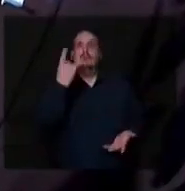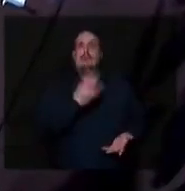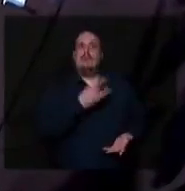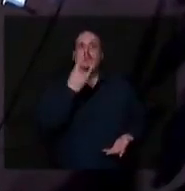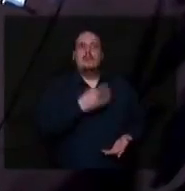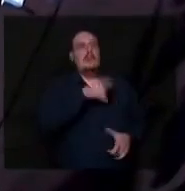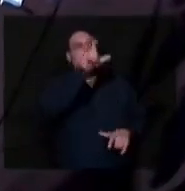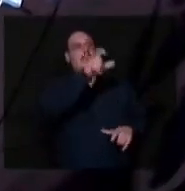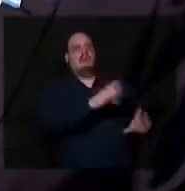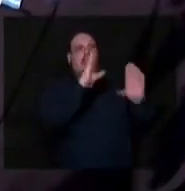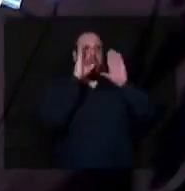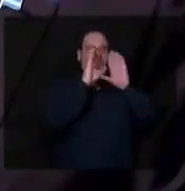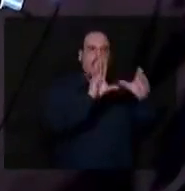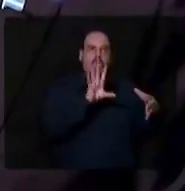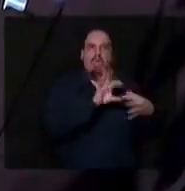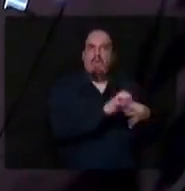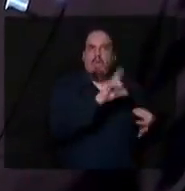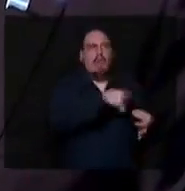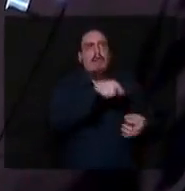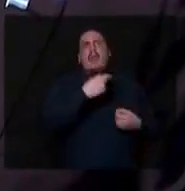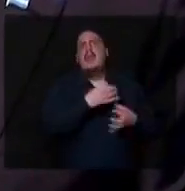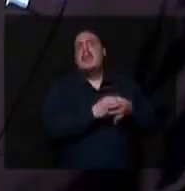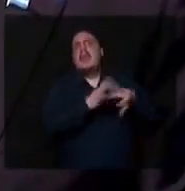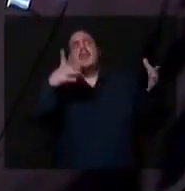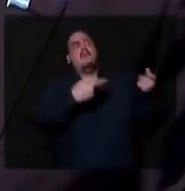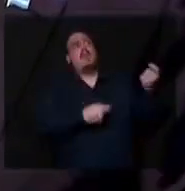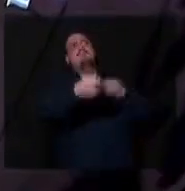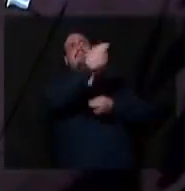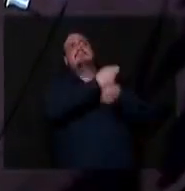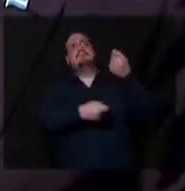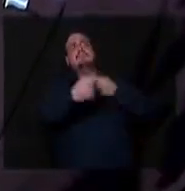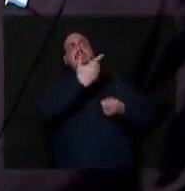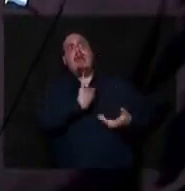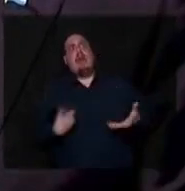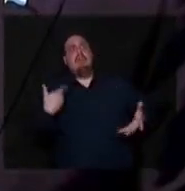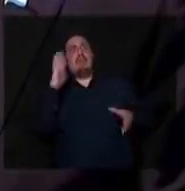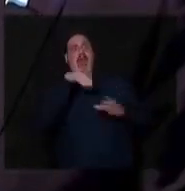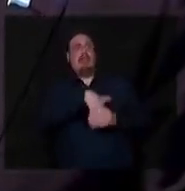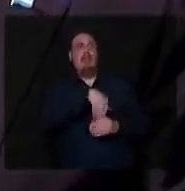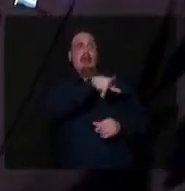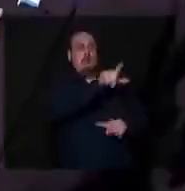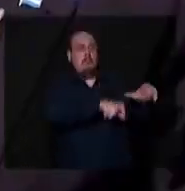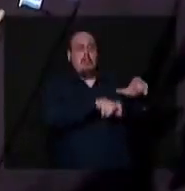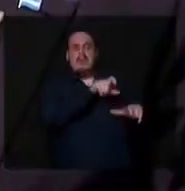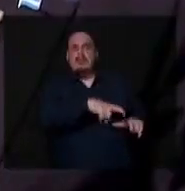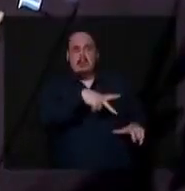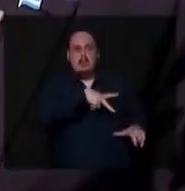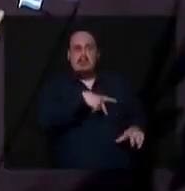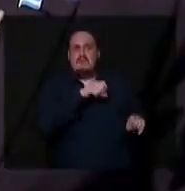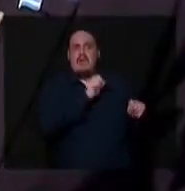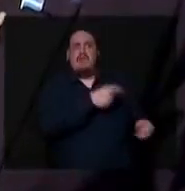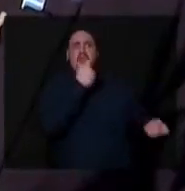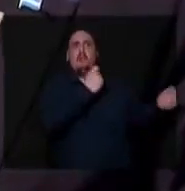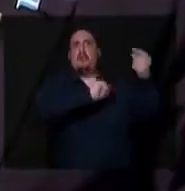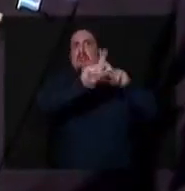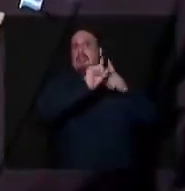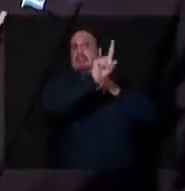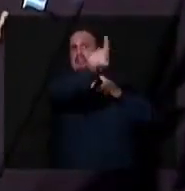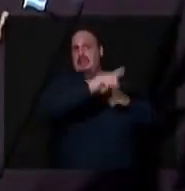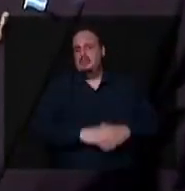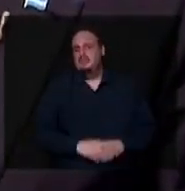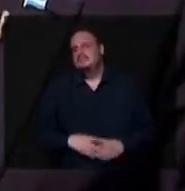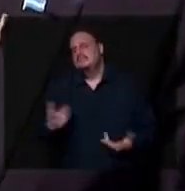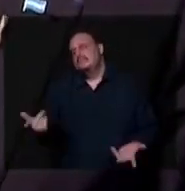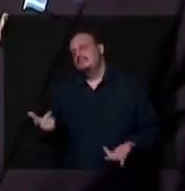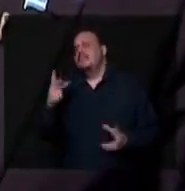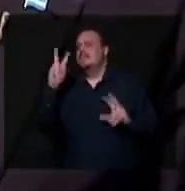obviamente de de pisotear el bien común eso fue fundamentalmente lo que me hizo alejar inicialmente Por qué el bien propio Fernando